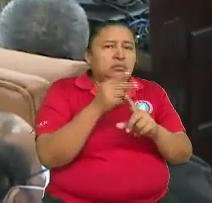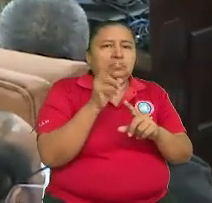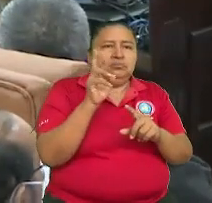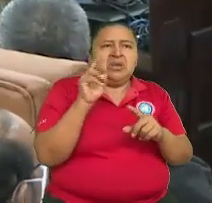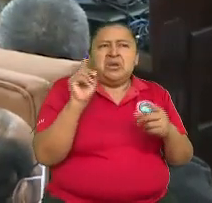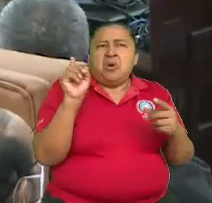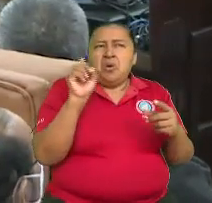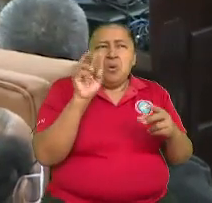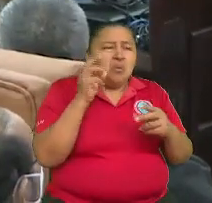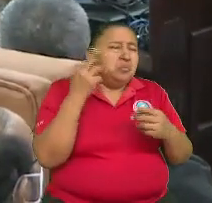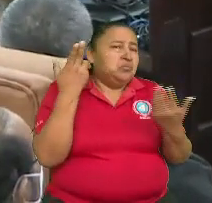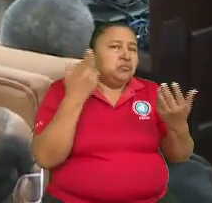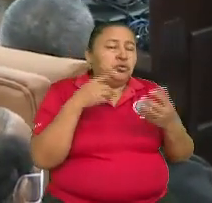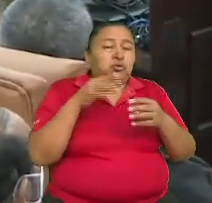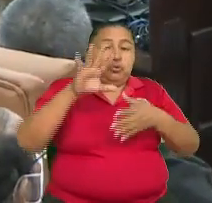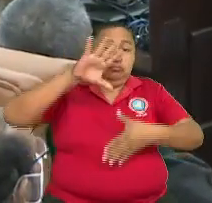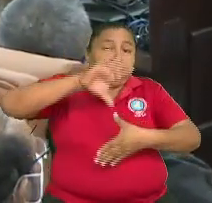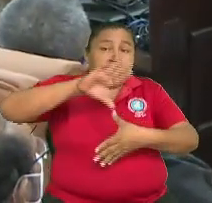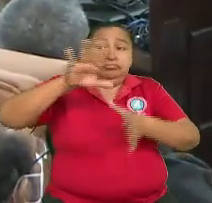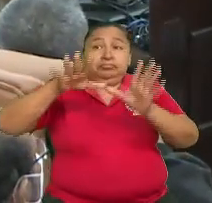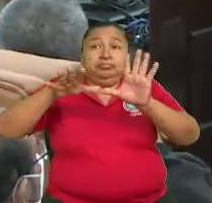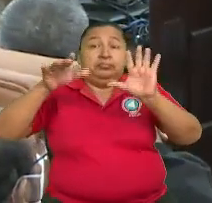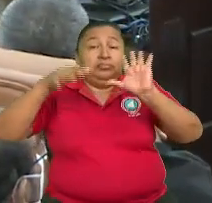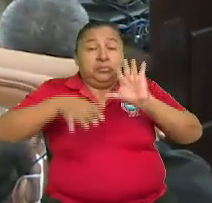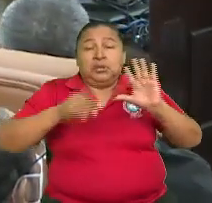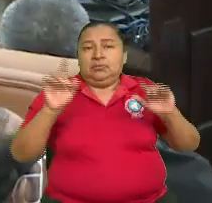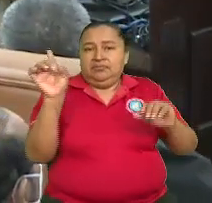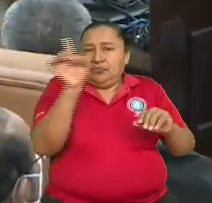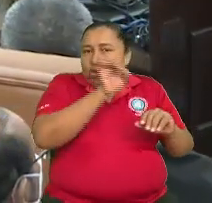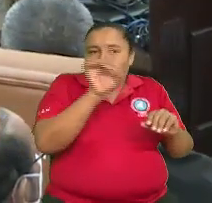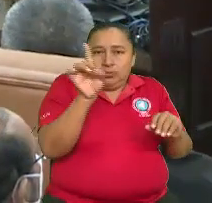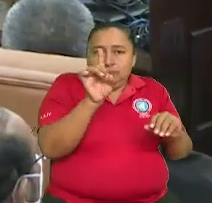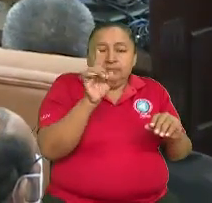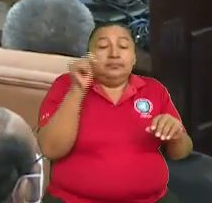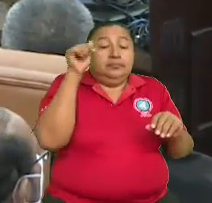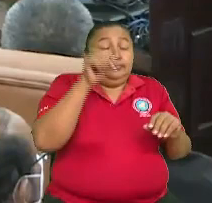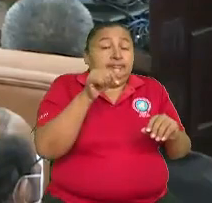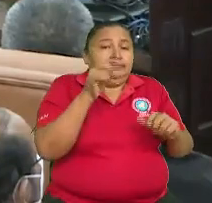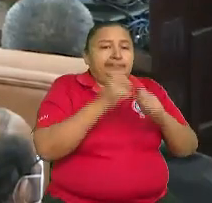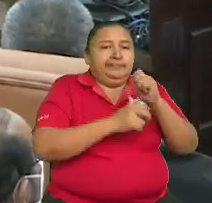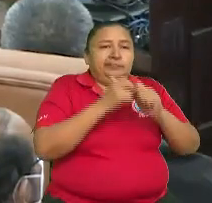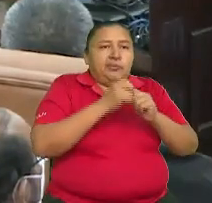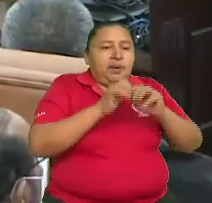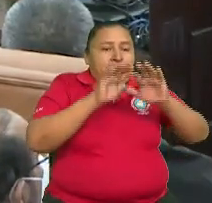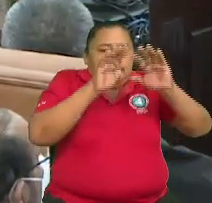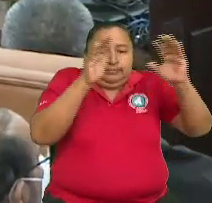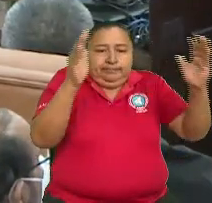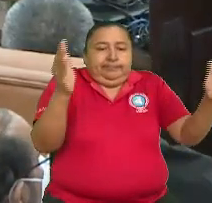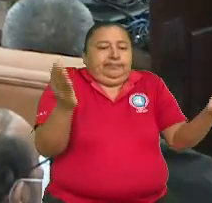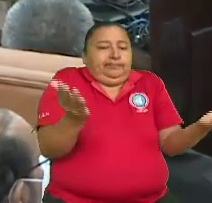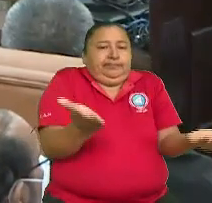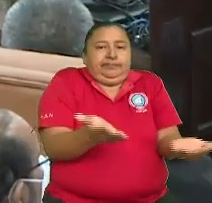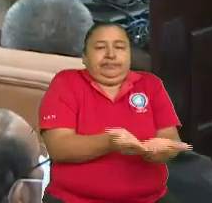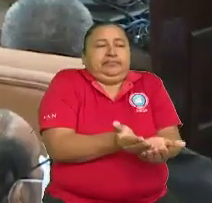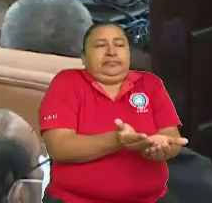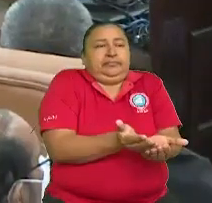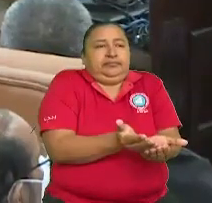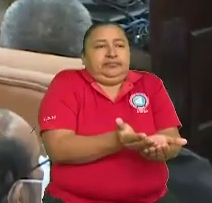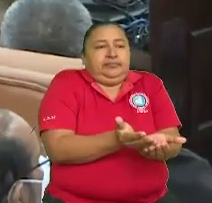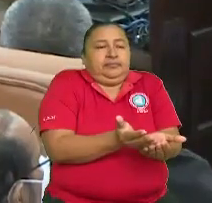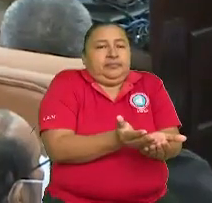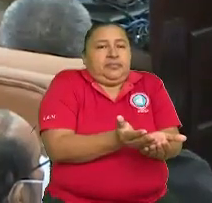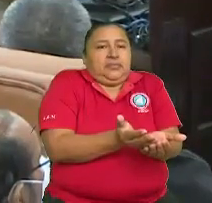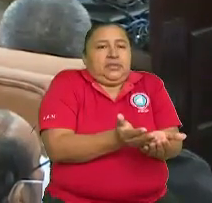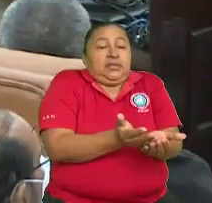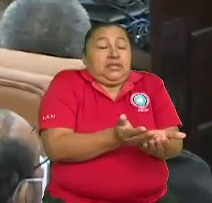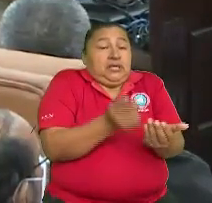es un problema de un continente, es un problema mundial, que ha puesto